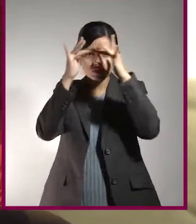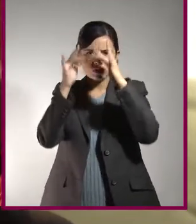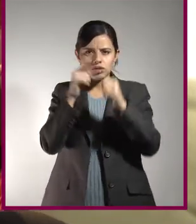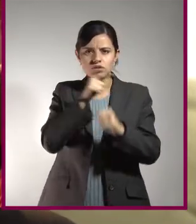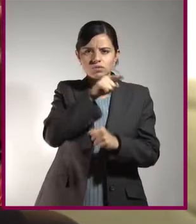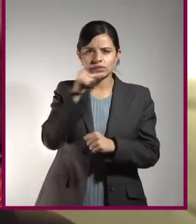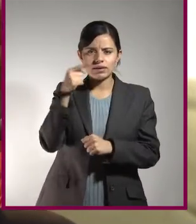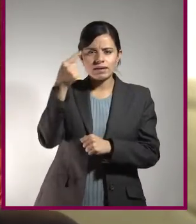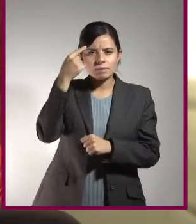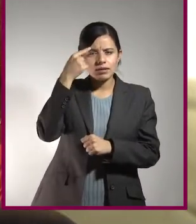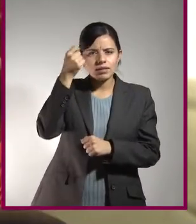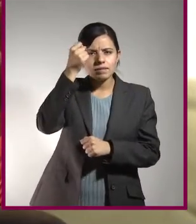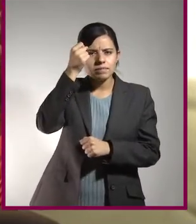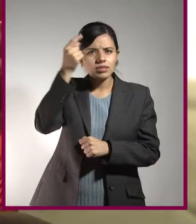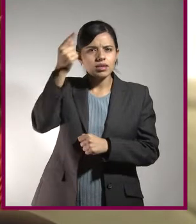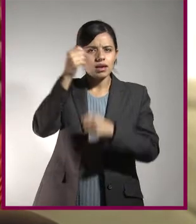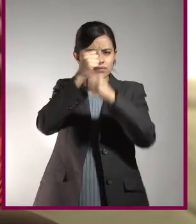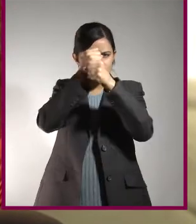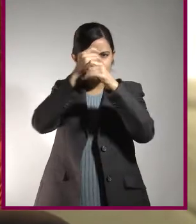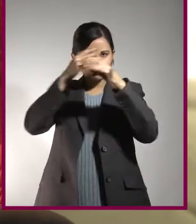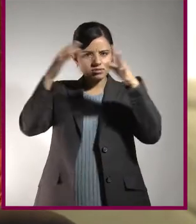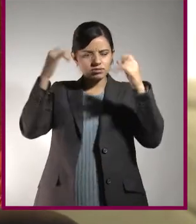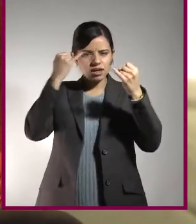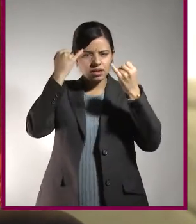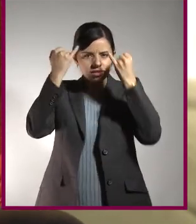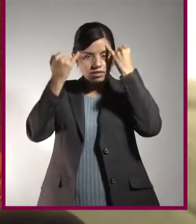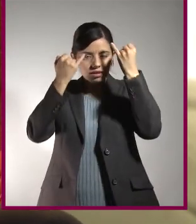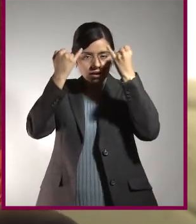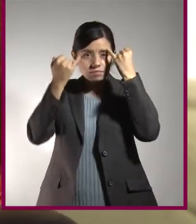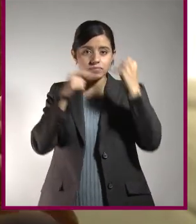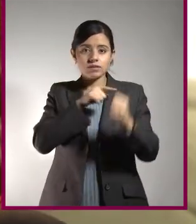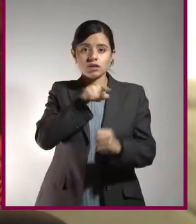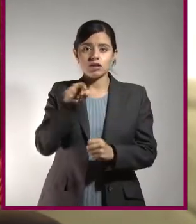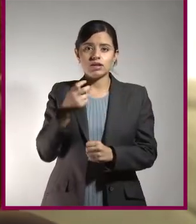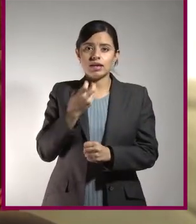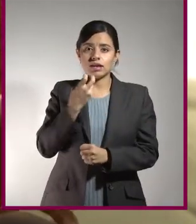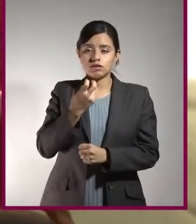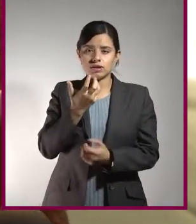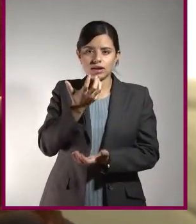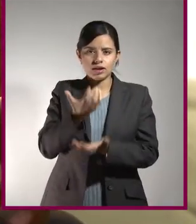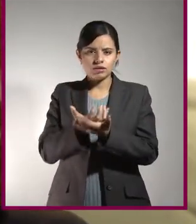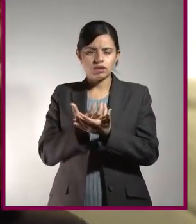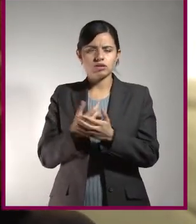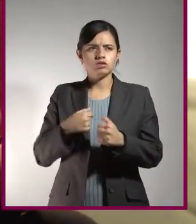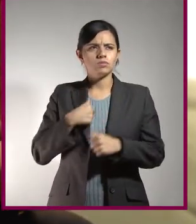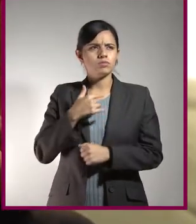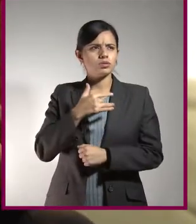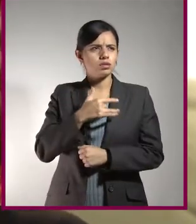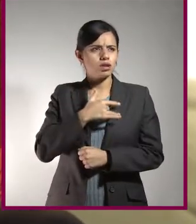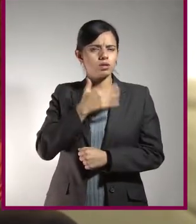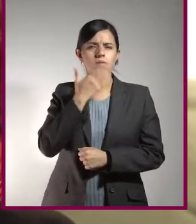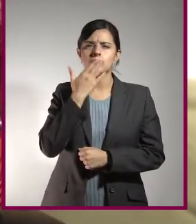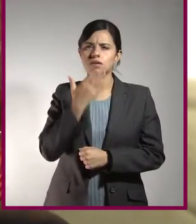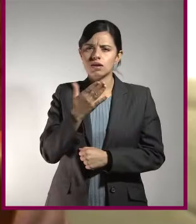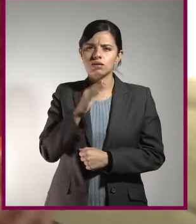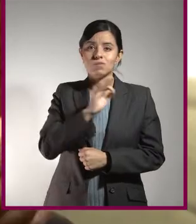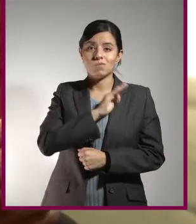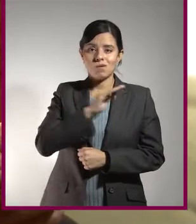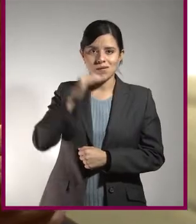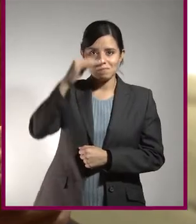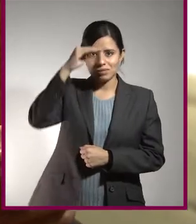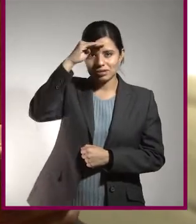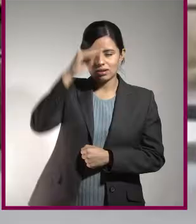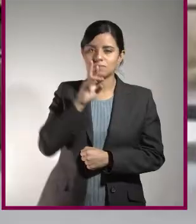soluciones creativas entre nuestras ideas. Por eso, cuando te relajas y te tomas tu tiempo, te sientes bien y empiezas a pensar mejor.